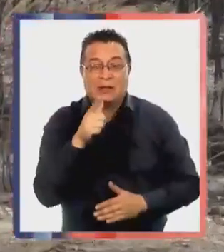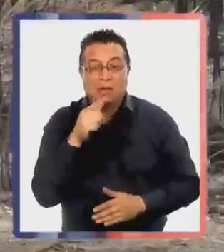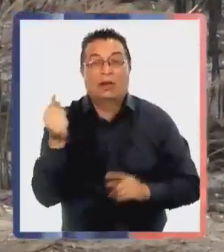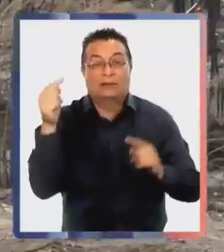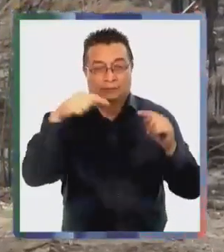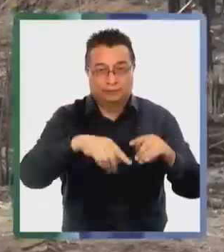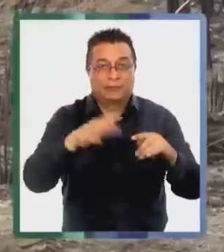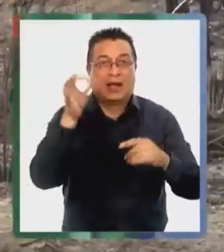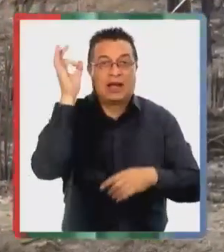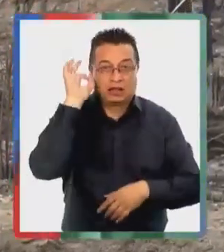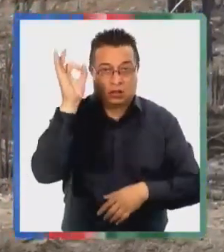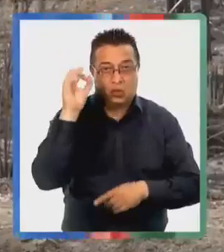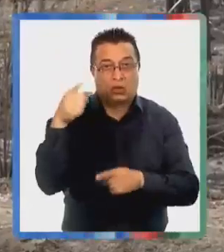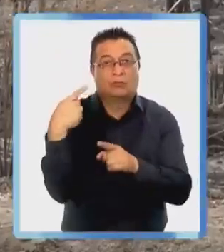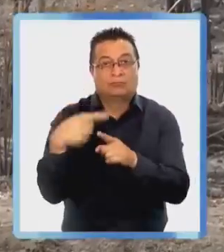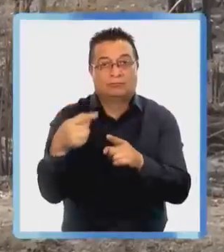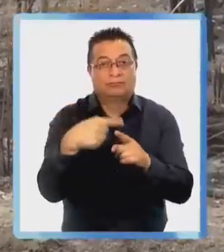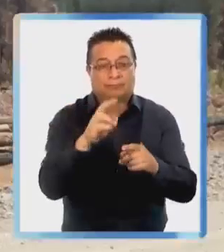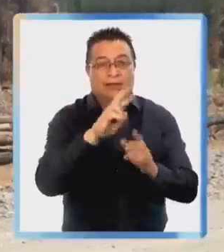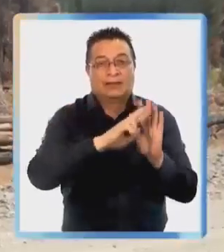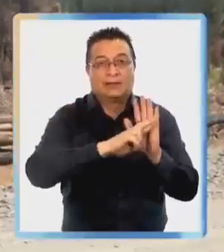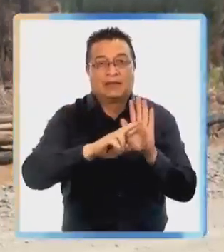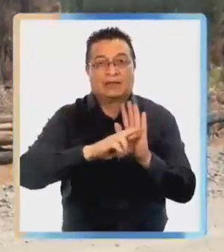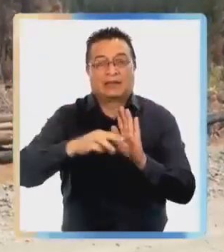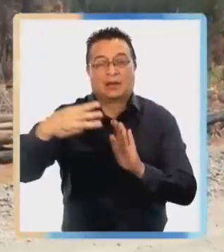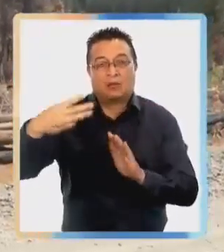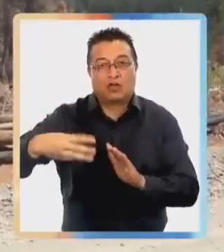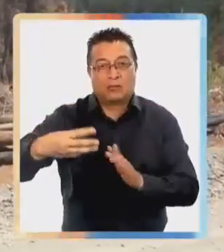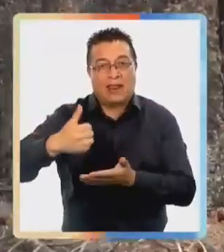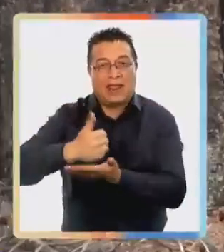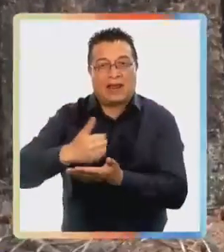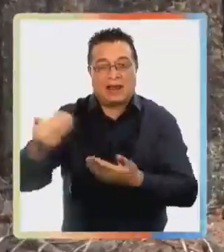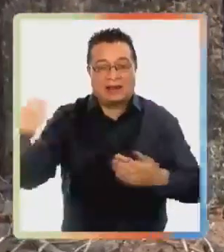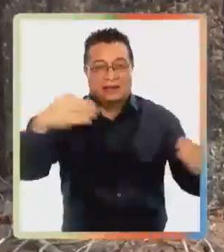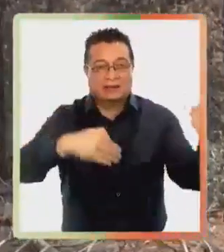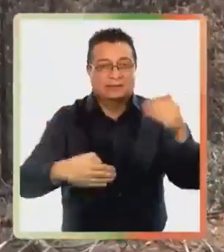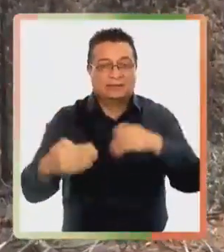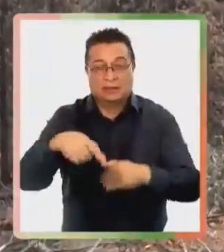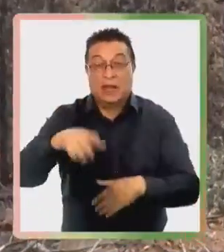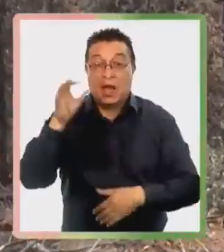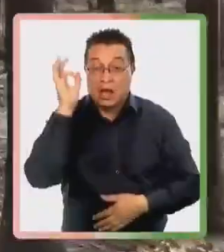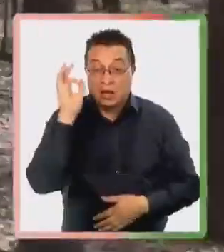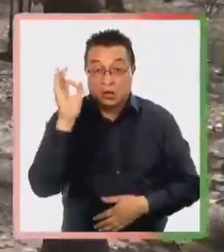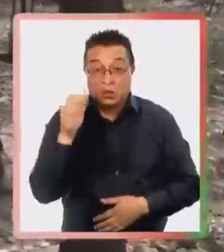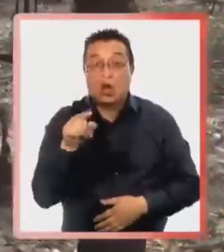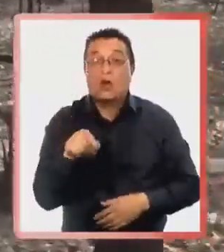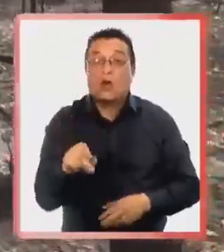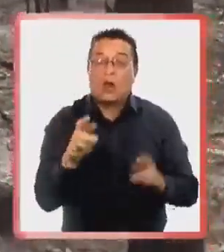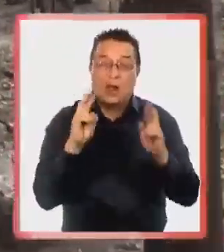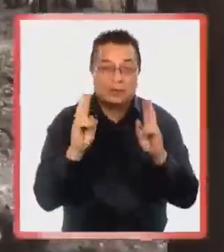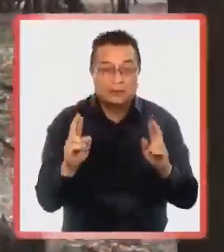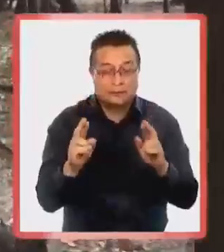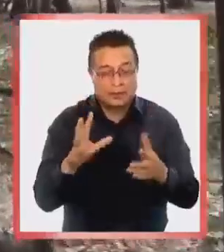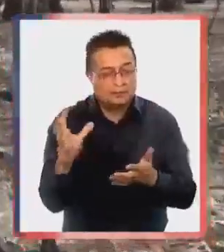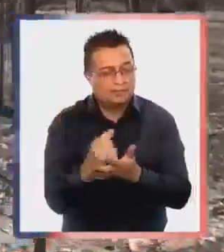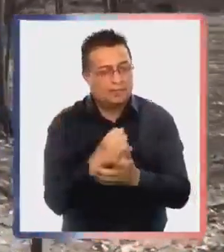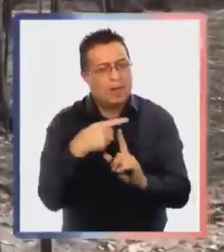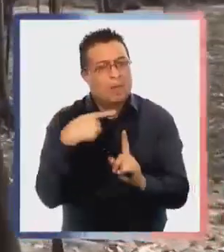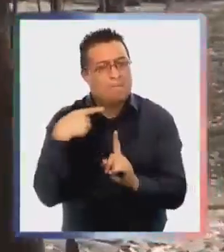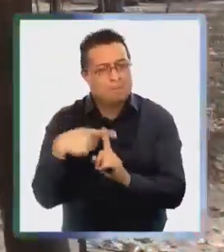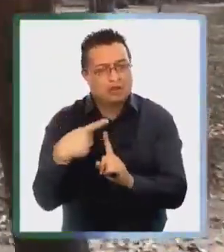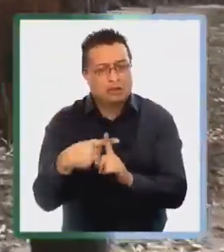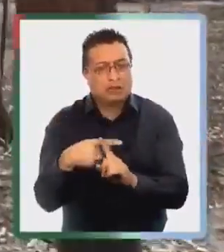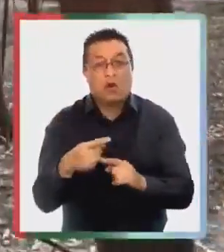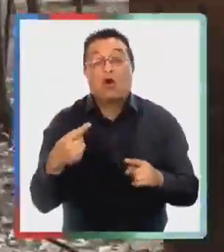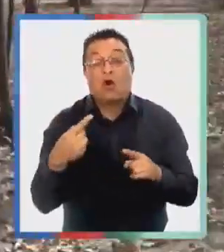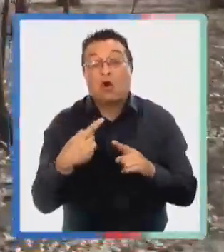diferentes representantes municipales. Esperamos que esta reunión sea lo más fructífera posible, que de alguna manera podamos